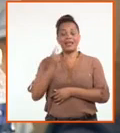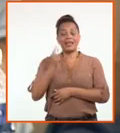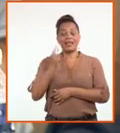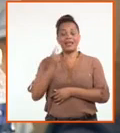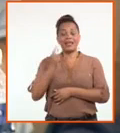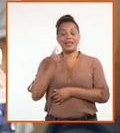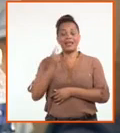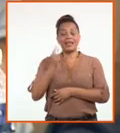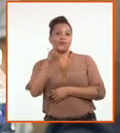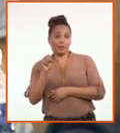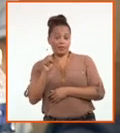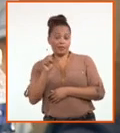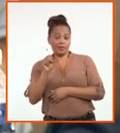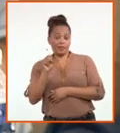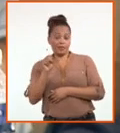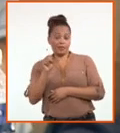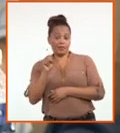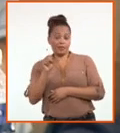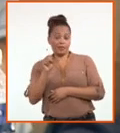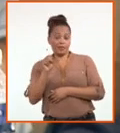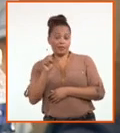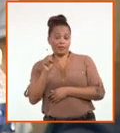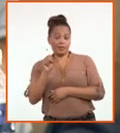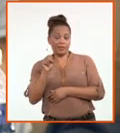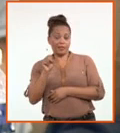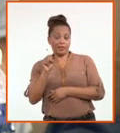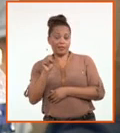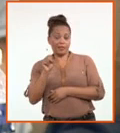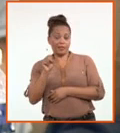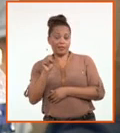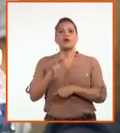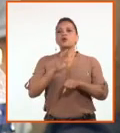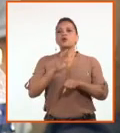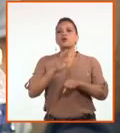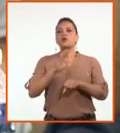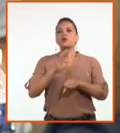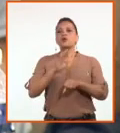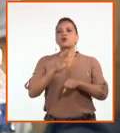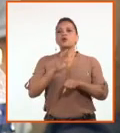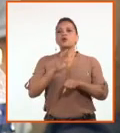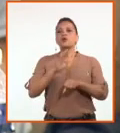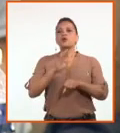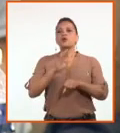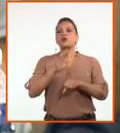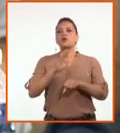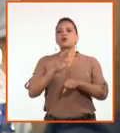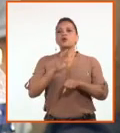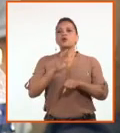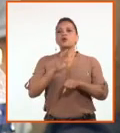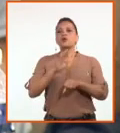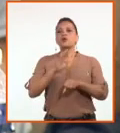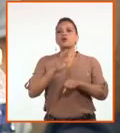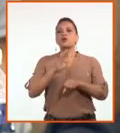20 tenía que ver con lo que al interior de la sociedad ocurría